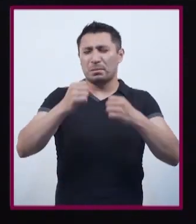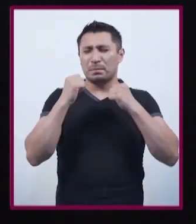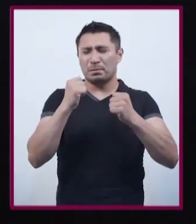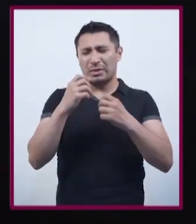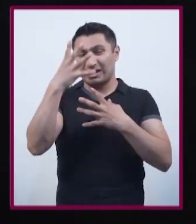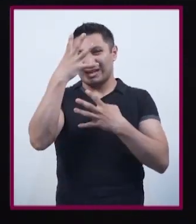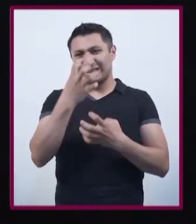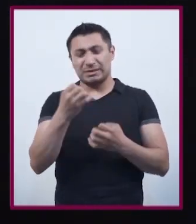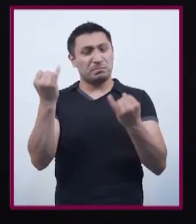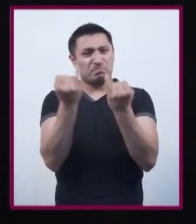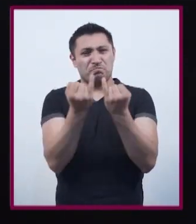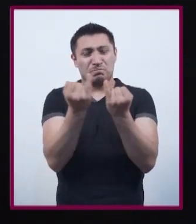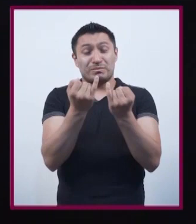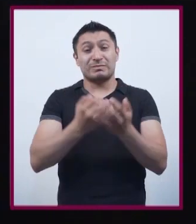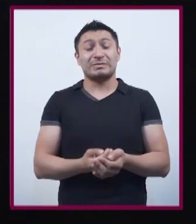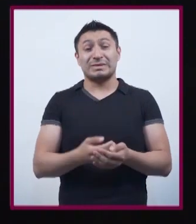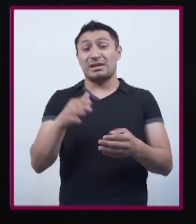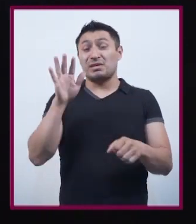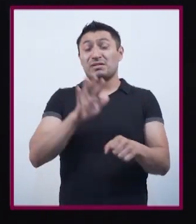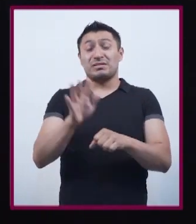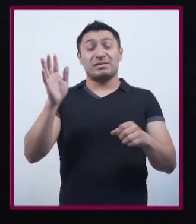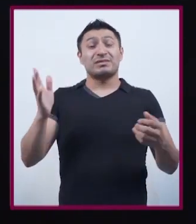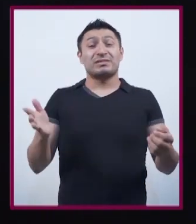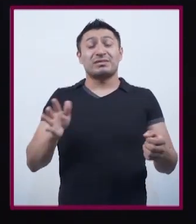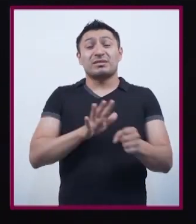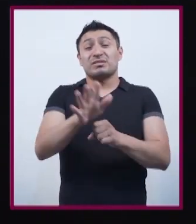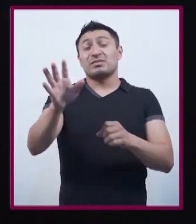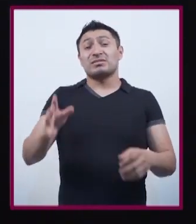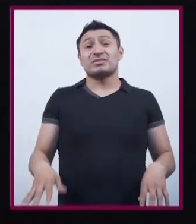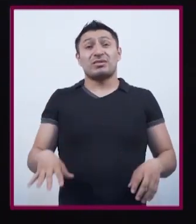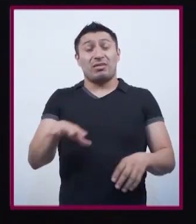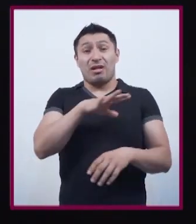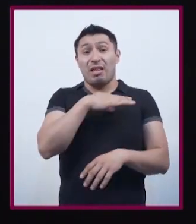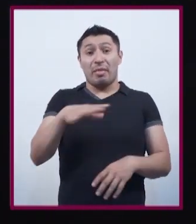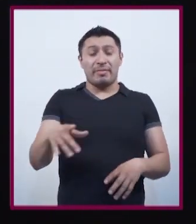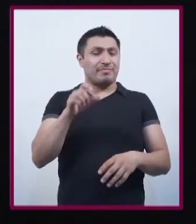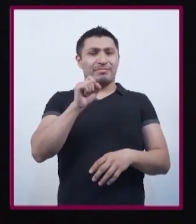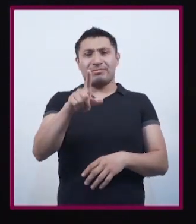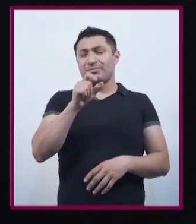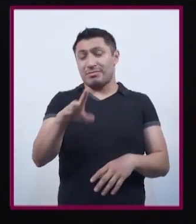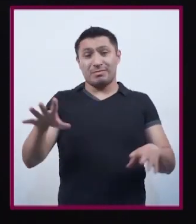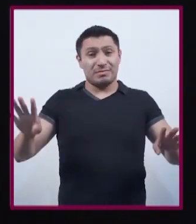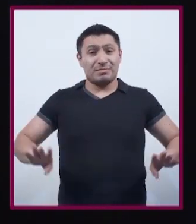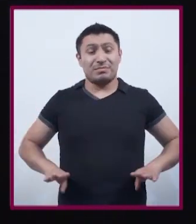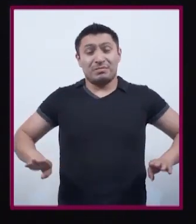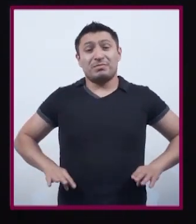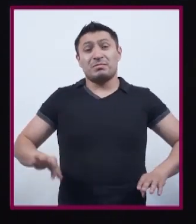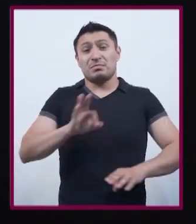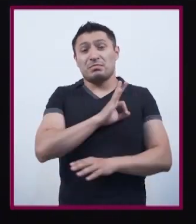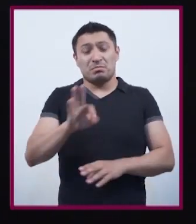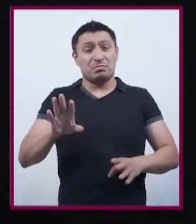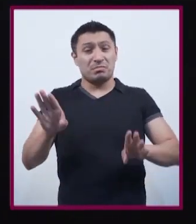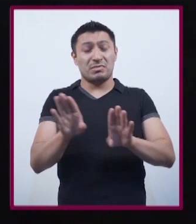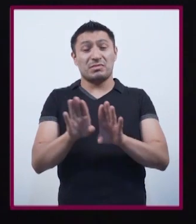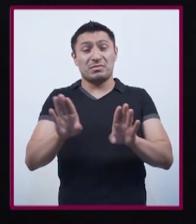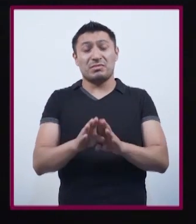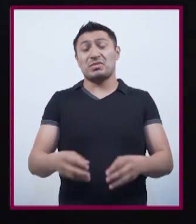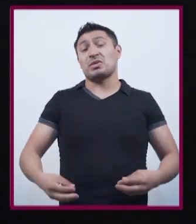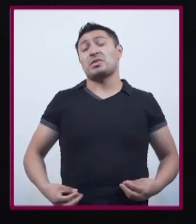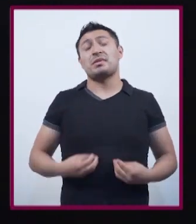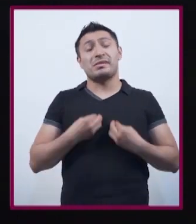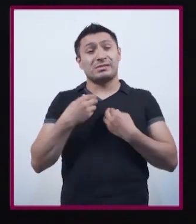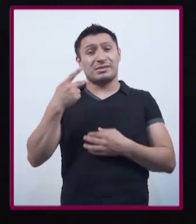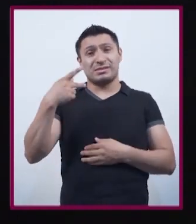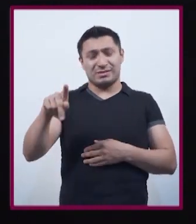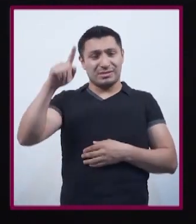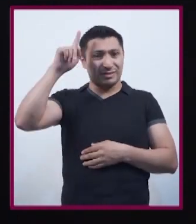entonces joven poeta que de él sacó un libro de poemas muy bellos, pero también intensos y tristes. Lo